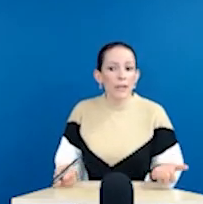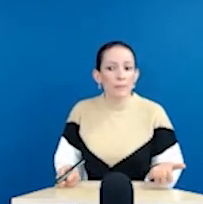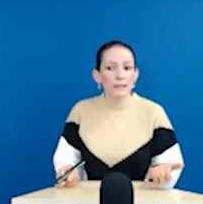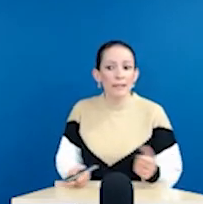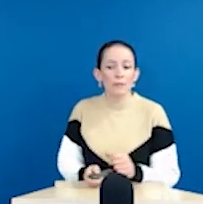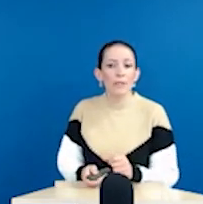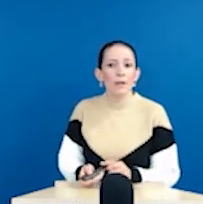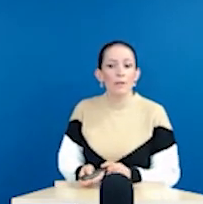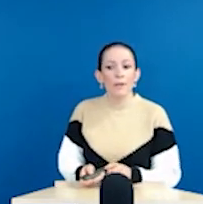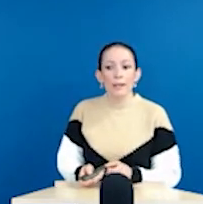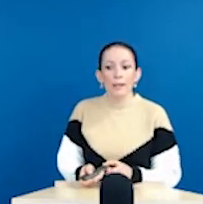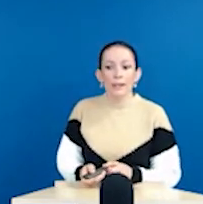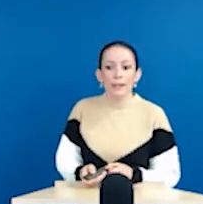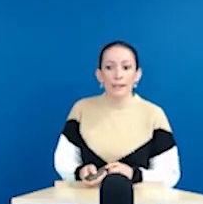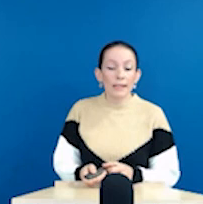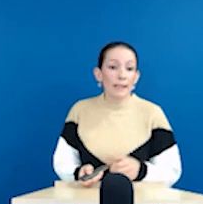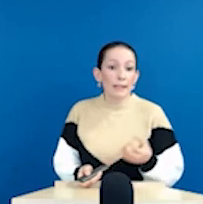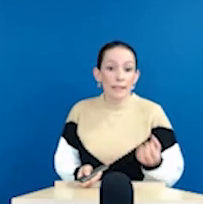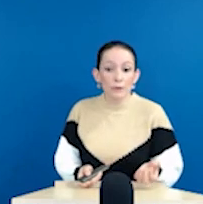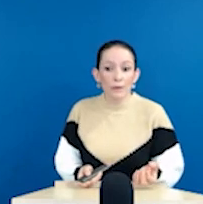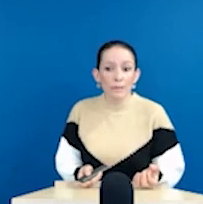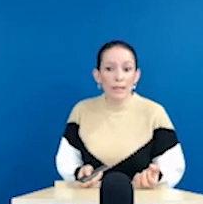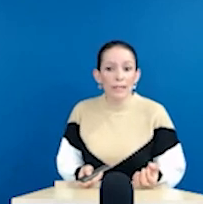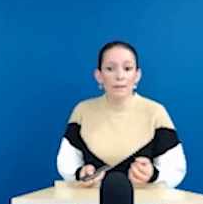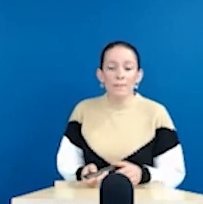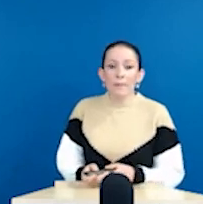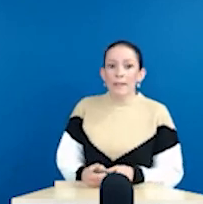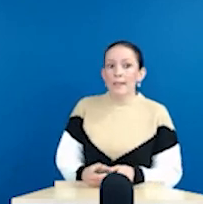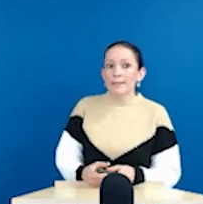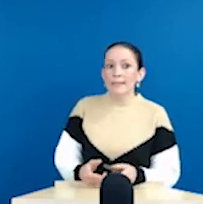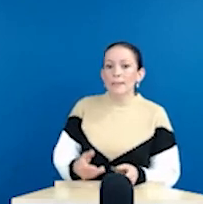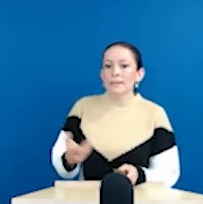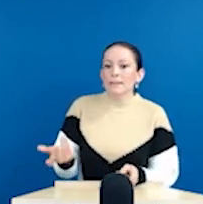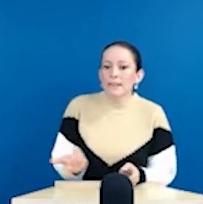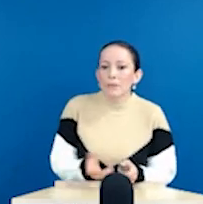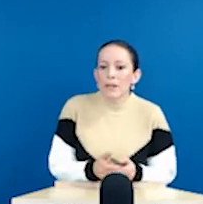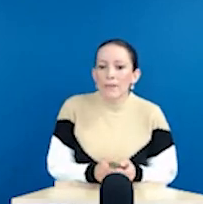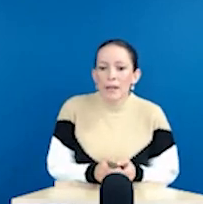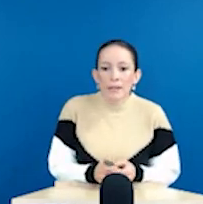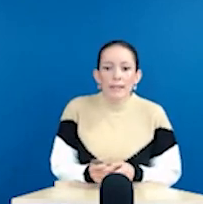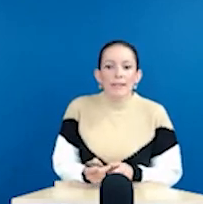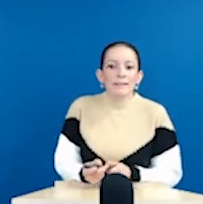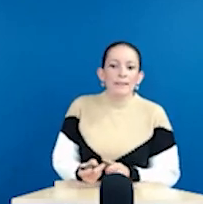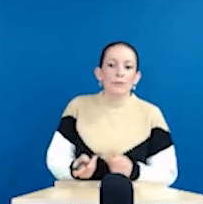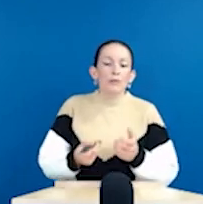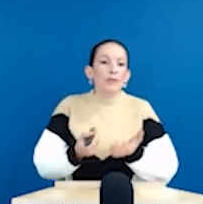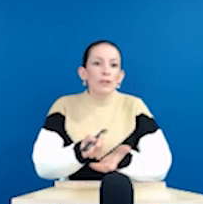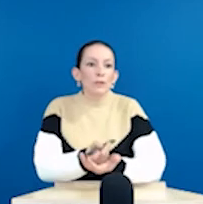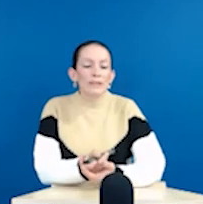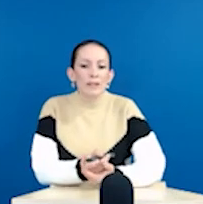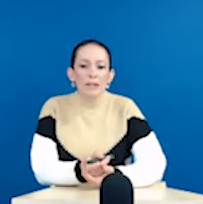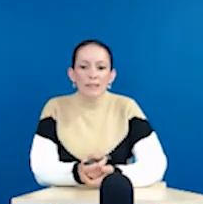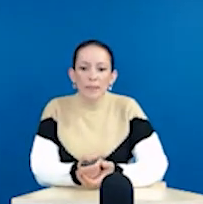personas enfermas, el cuidado en su familia, si este paciente tiene una fiebre, si tiene